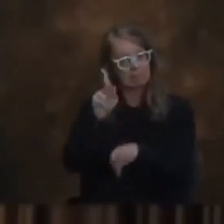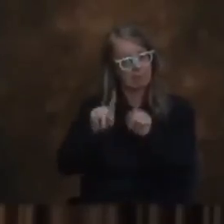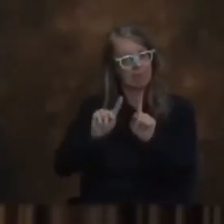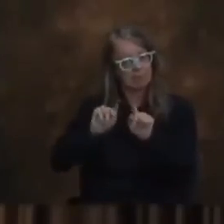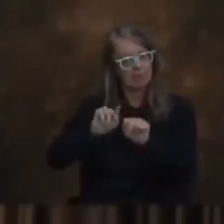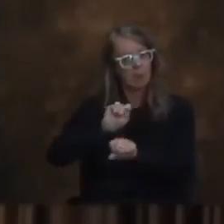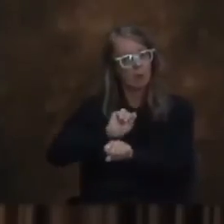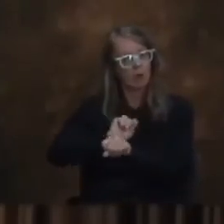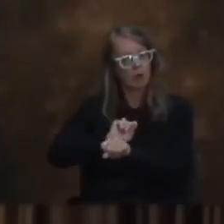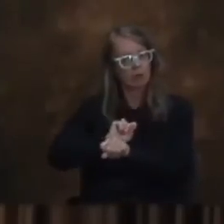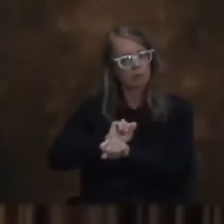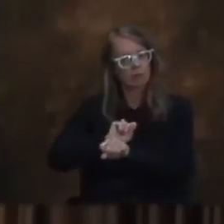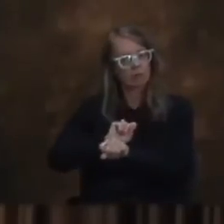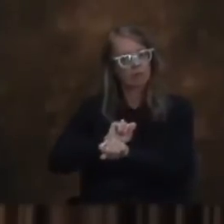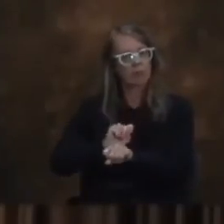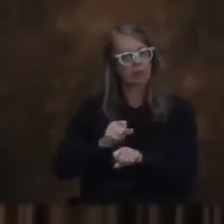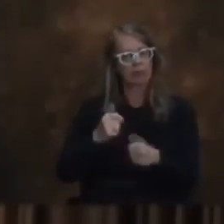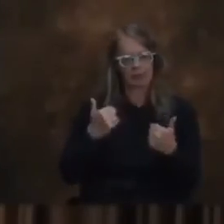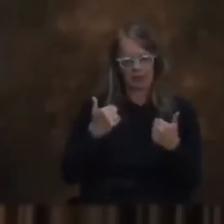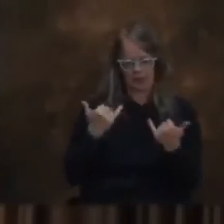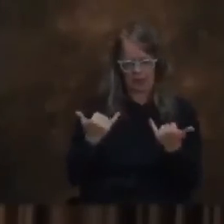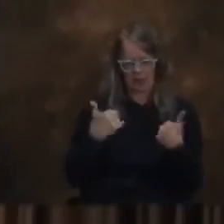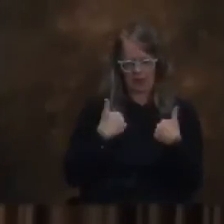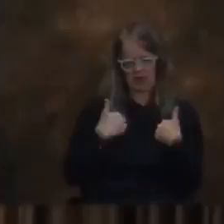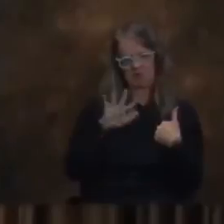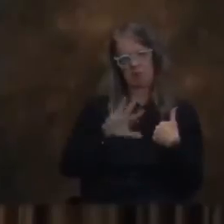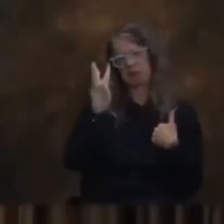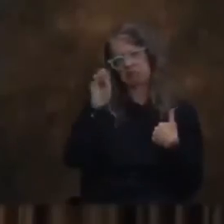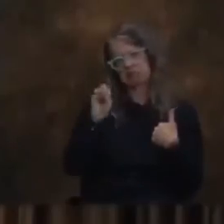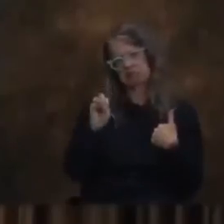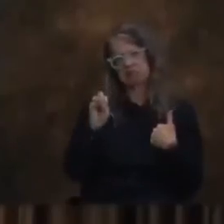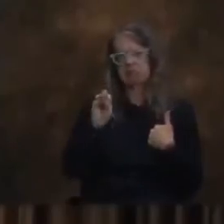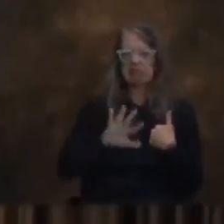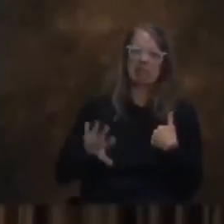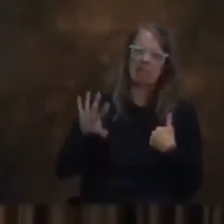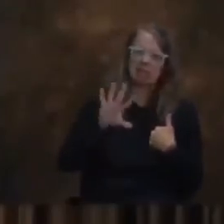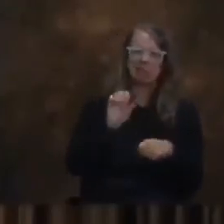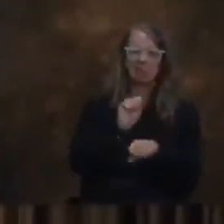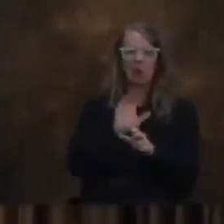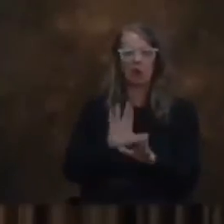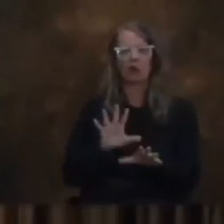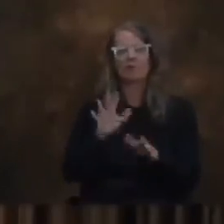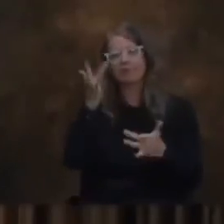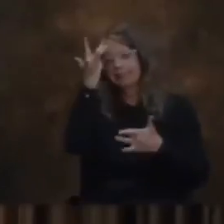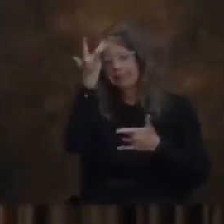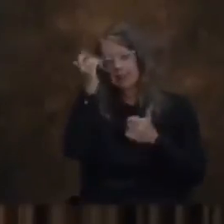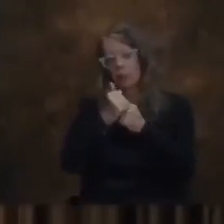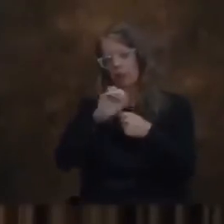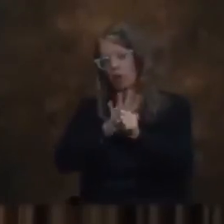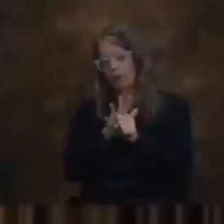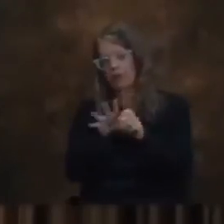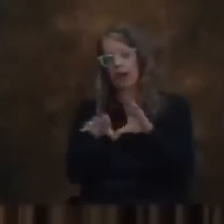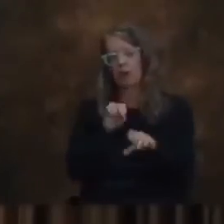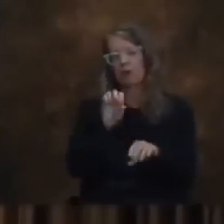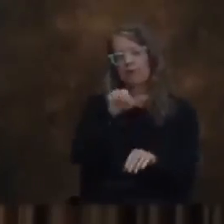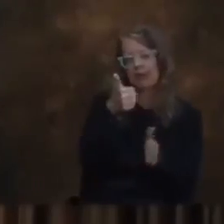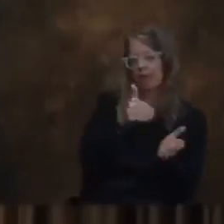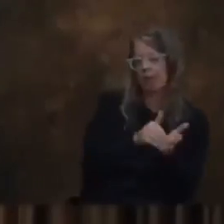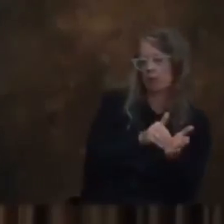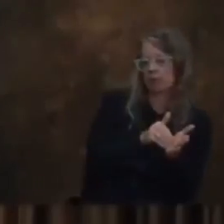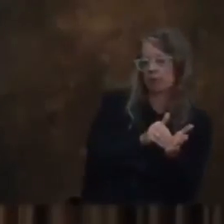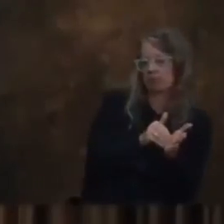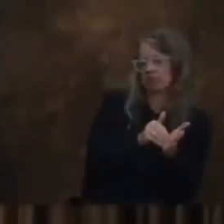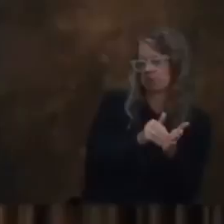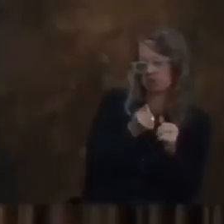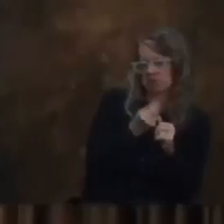hemos visto ciertos empleados que están lidiando con con kobe es un número muy bajo y creo que